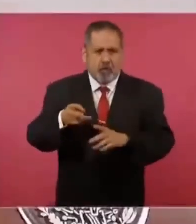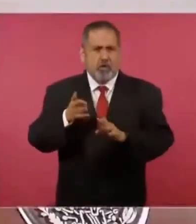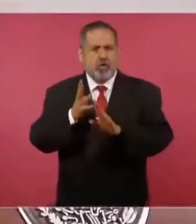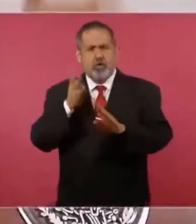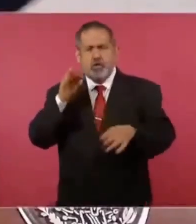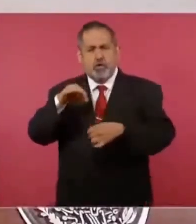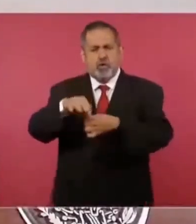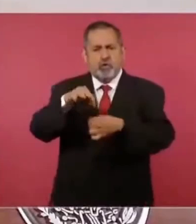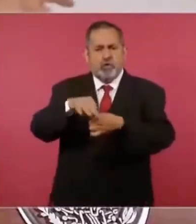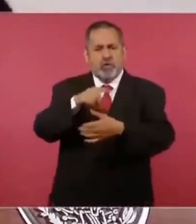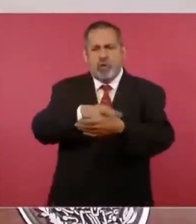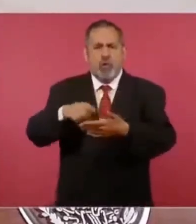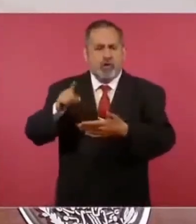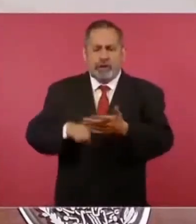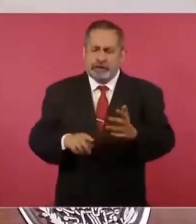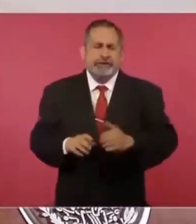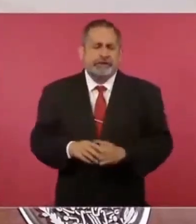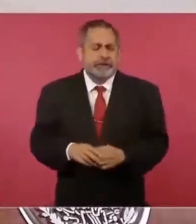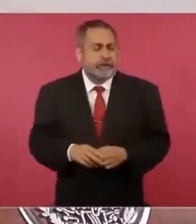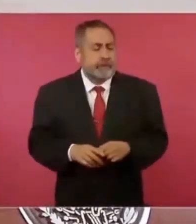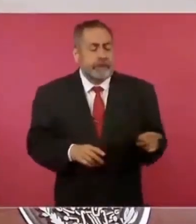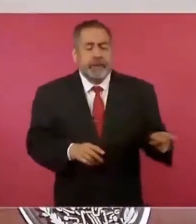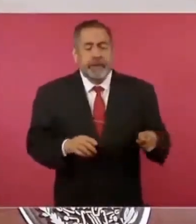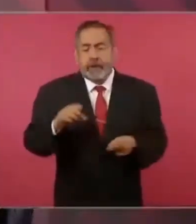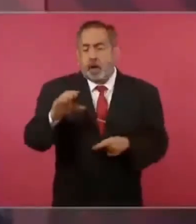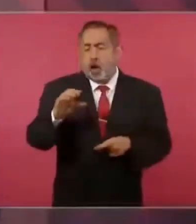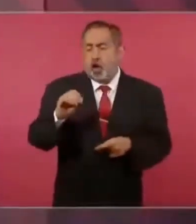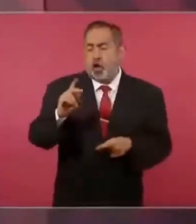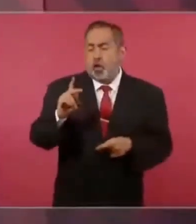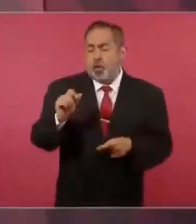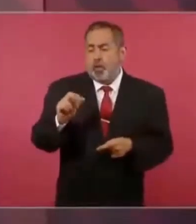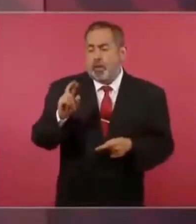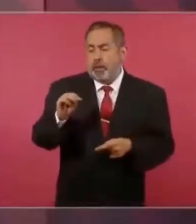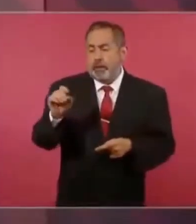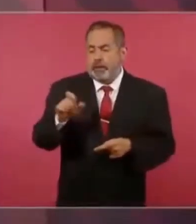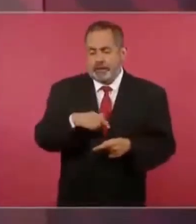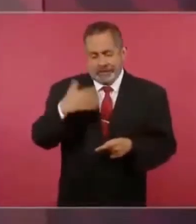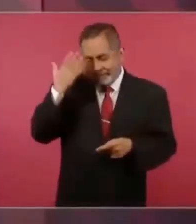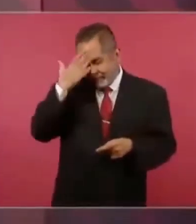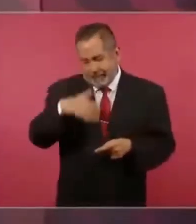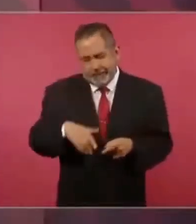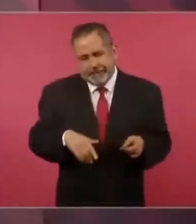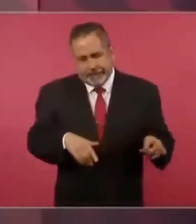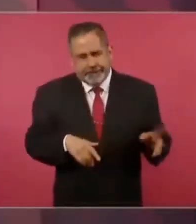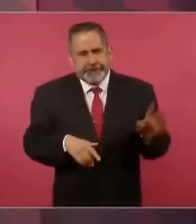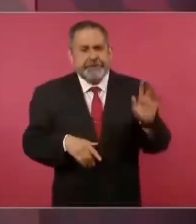La Coparmex, pues ya sabemos, ¿no?, que tiene